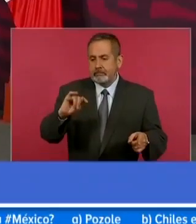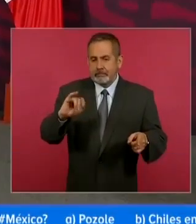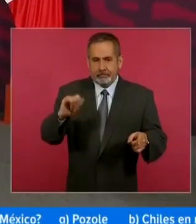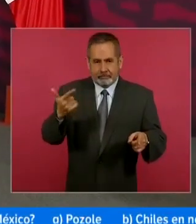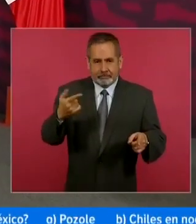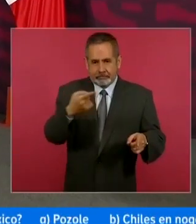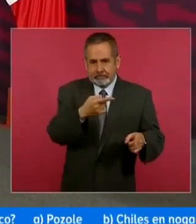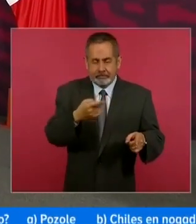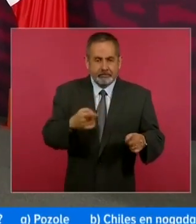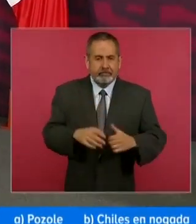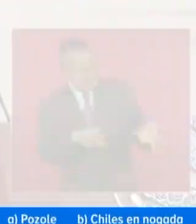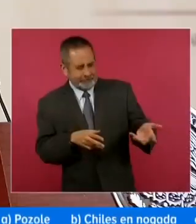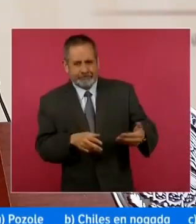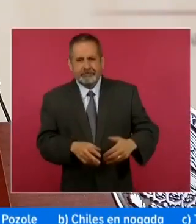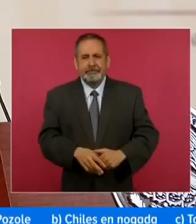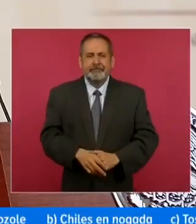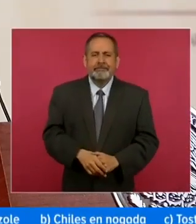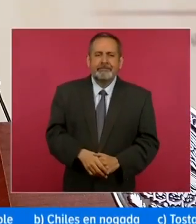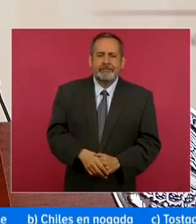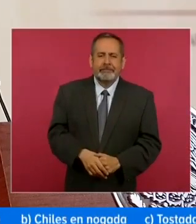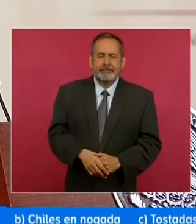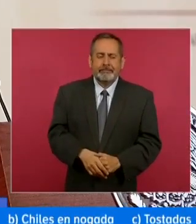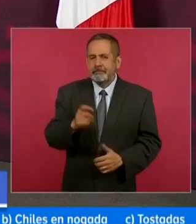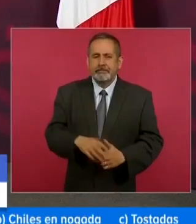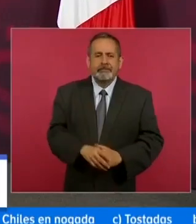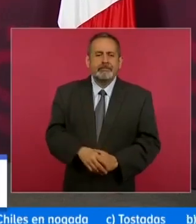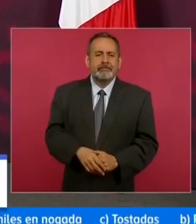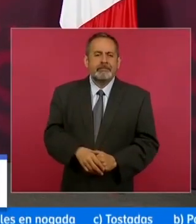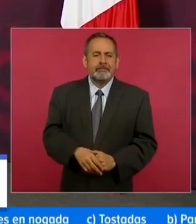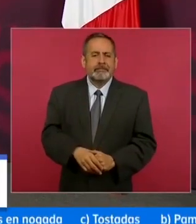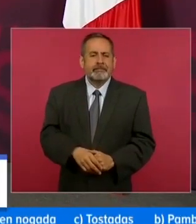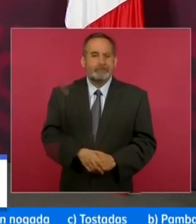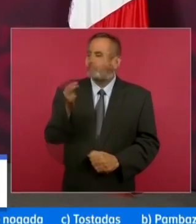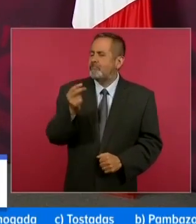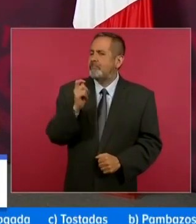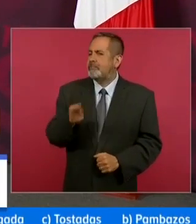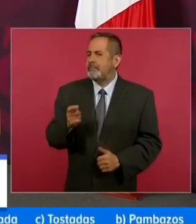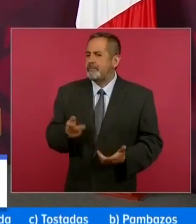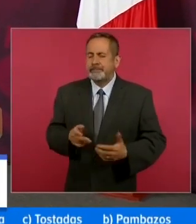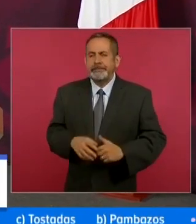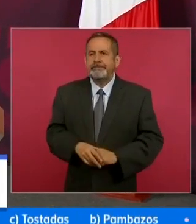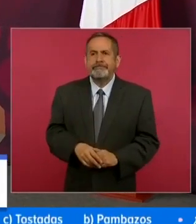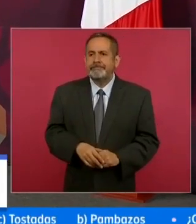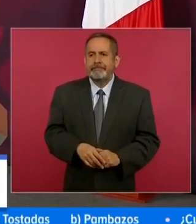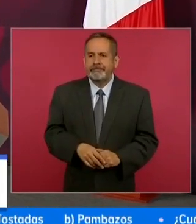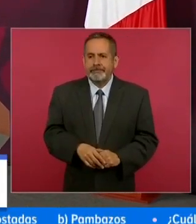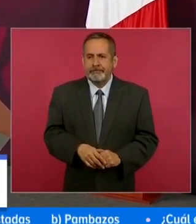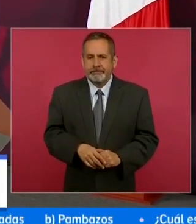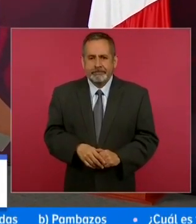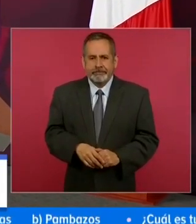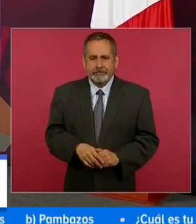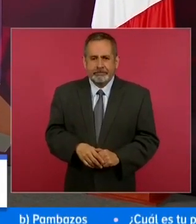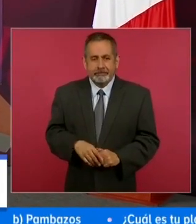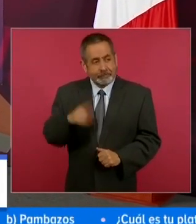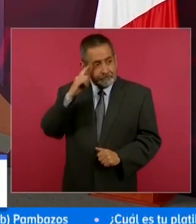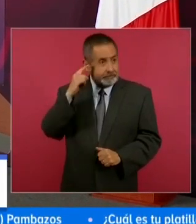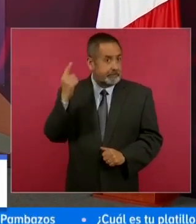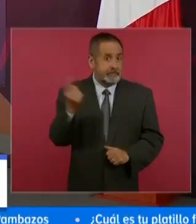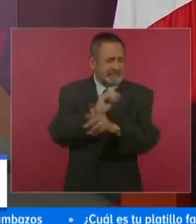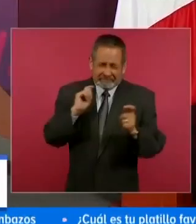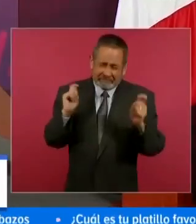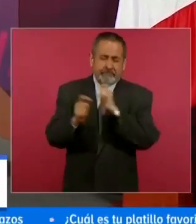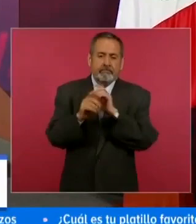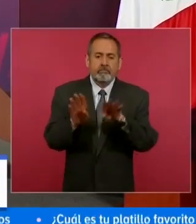gobernar saben qué se necesita para transformar un